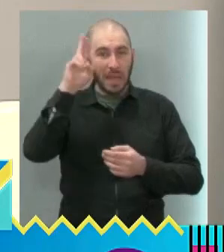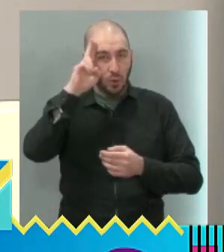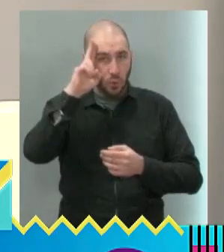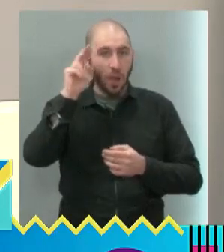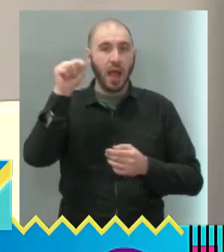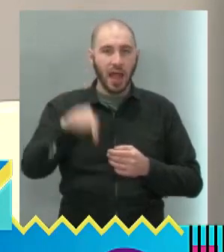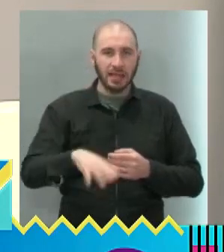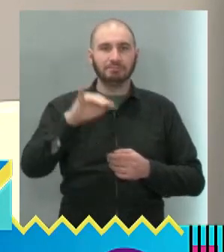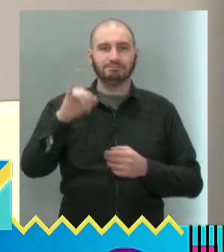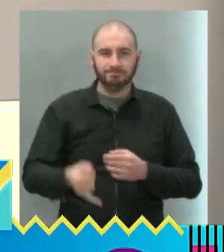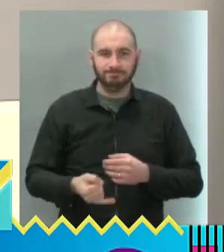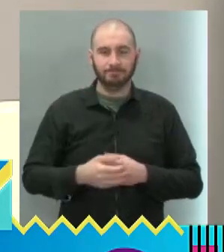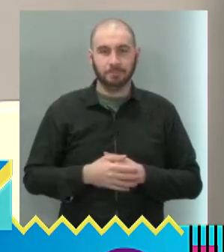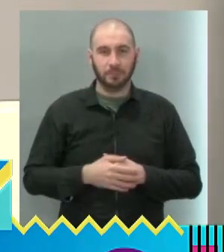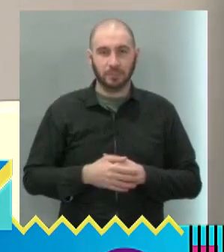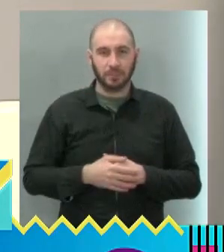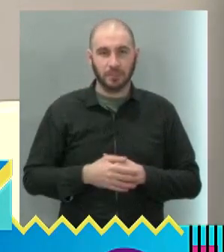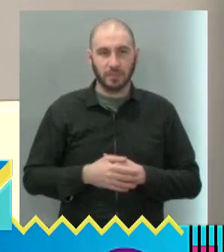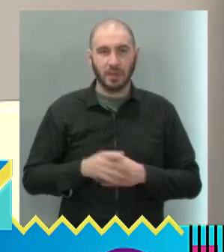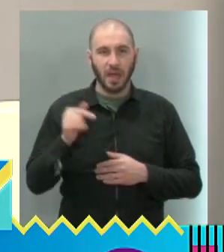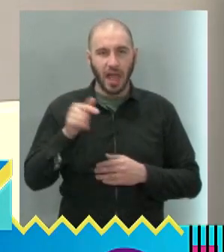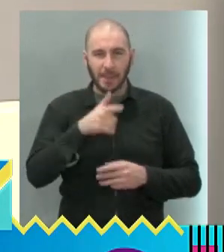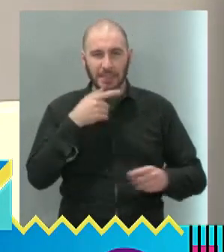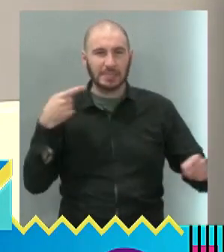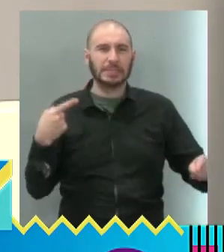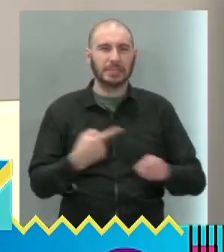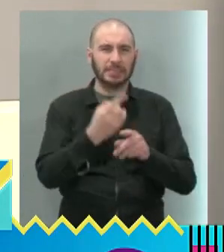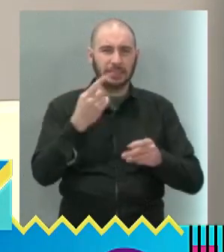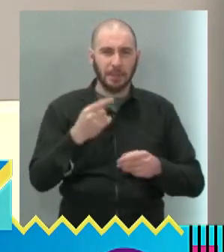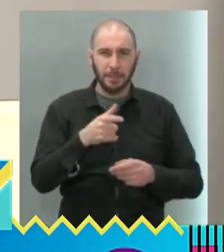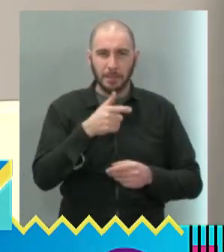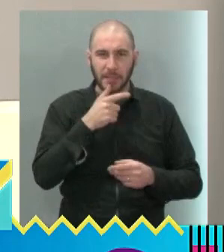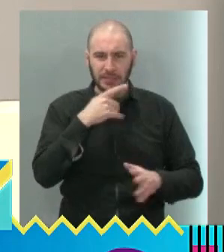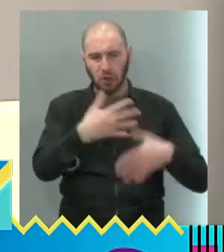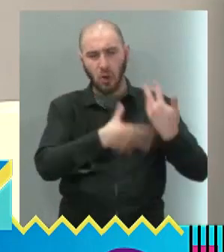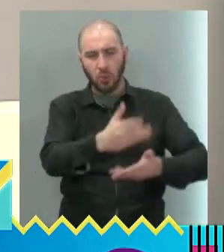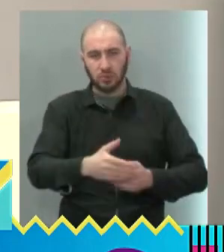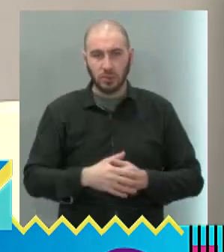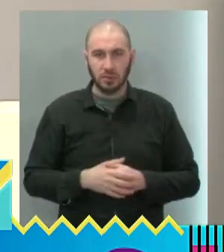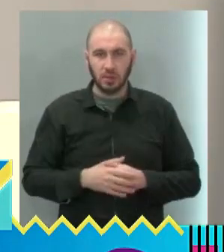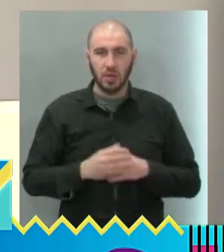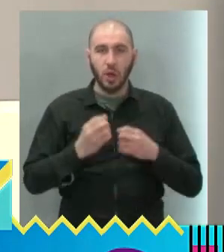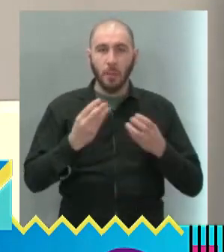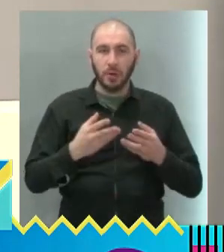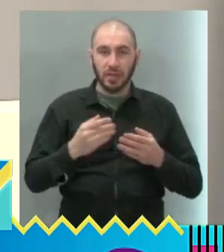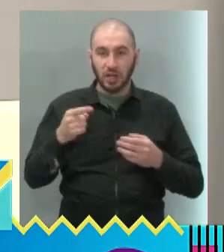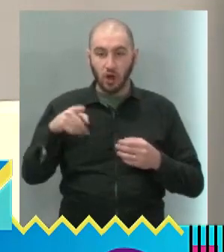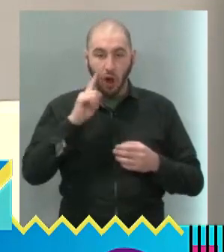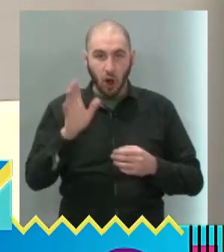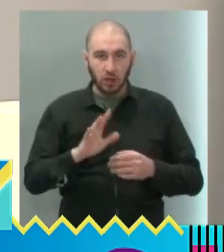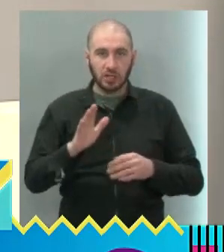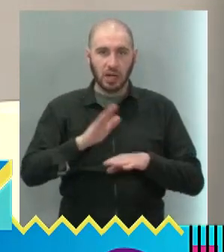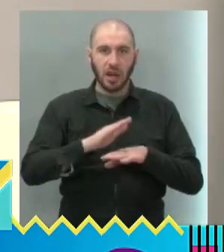Ahí sí hay quizás realmente un golpe que puede entenderse hasta como revolucionario por el desconocimiento